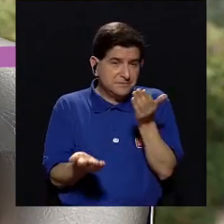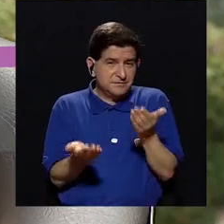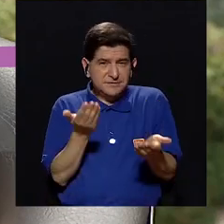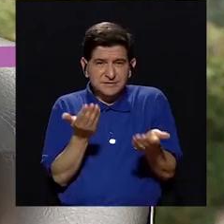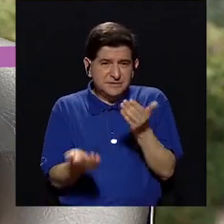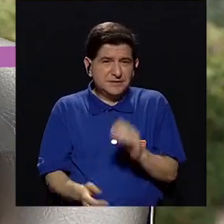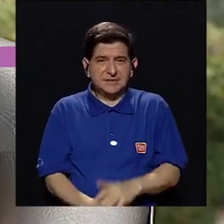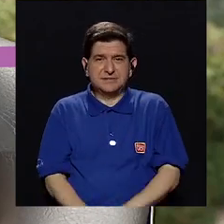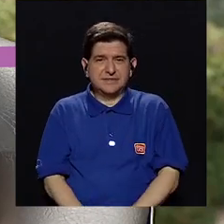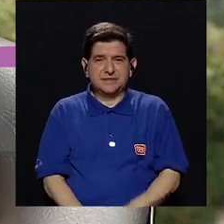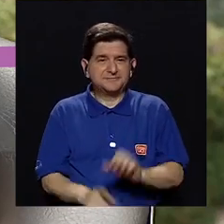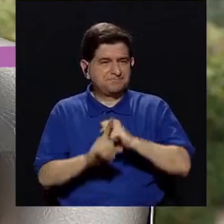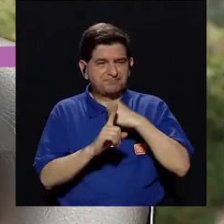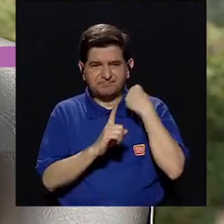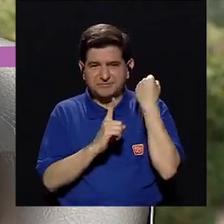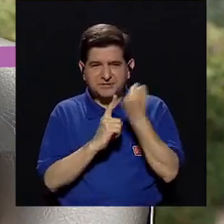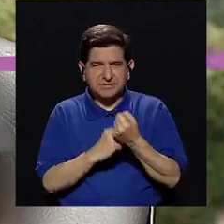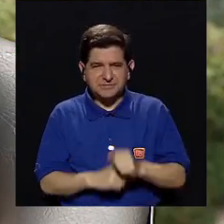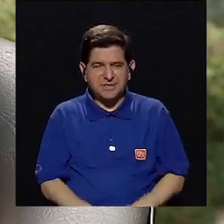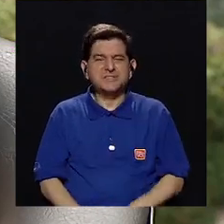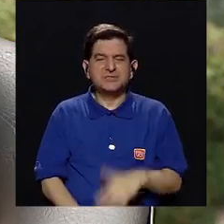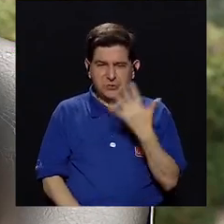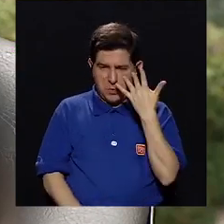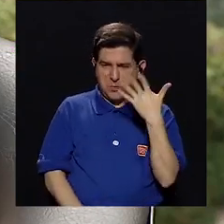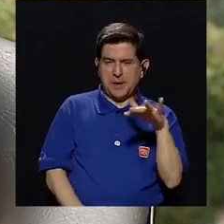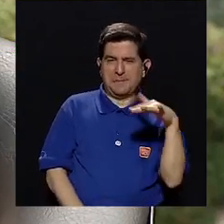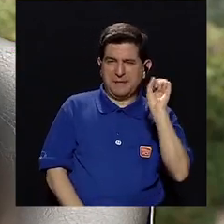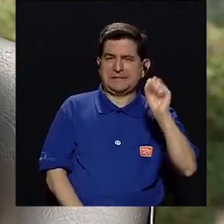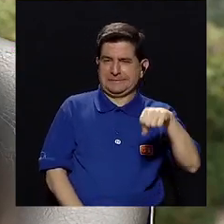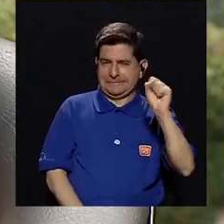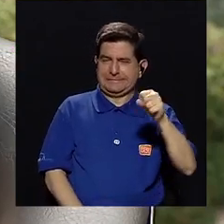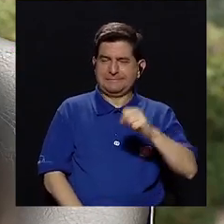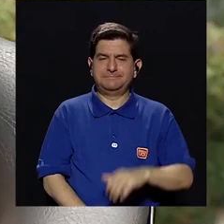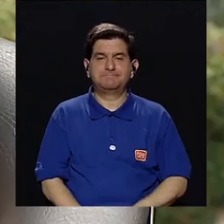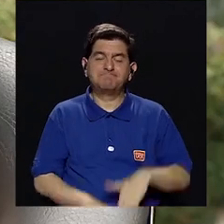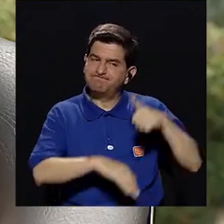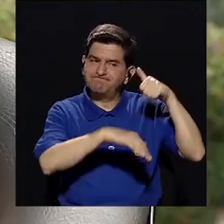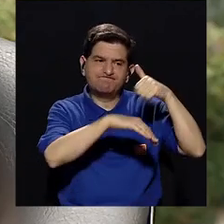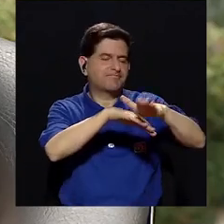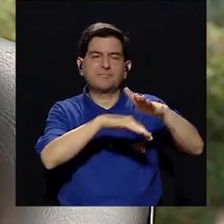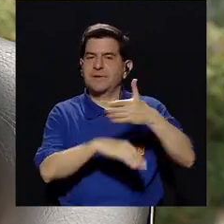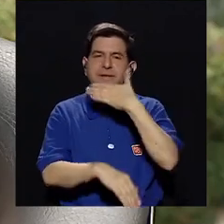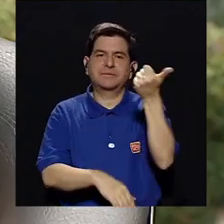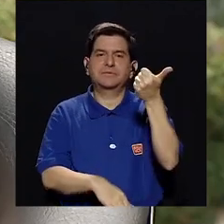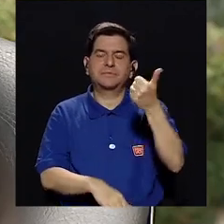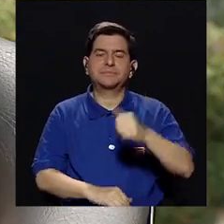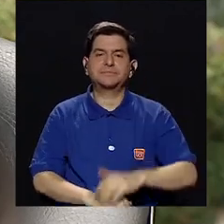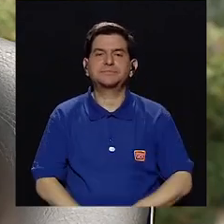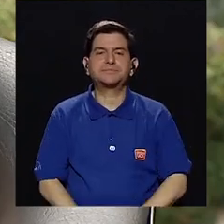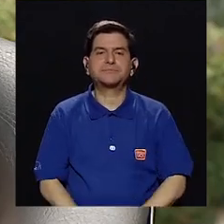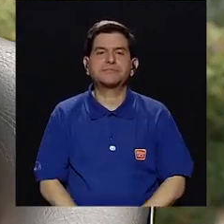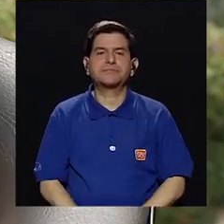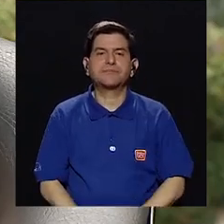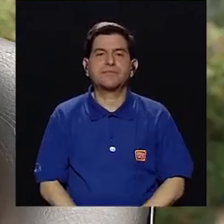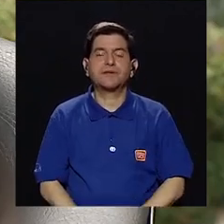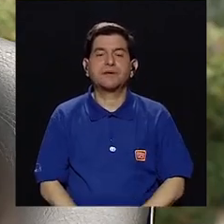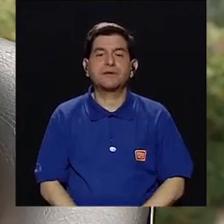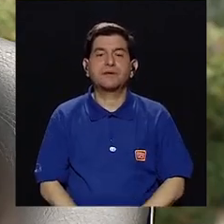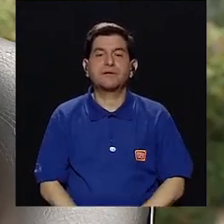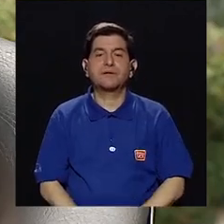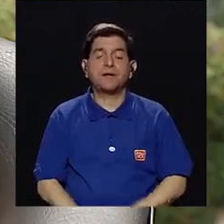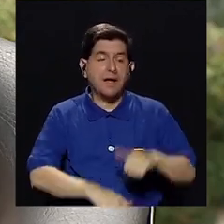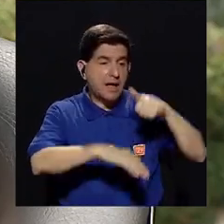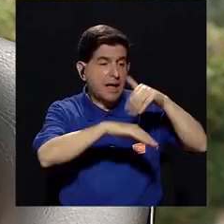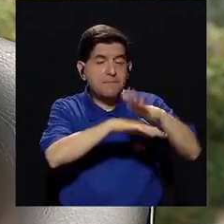hoy vamos y muy evidente aquello entonces la mano digamos cuando la